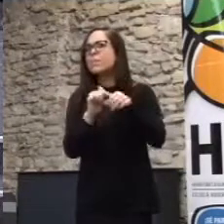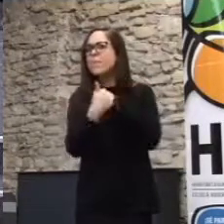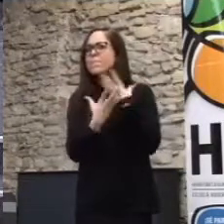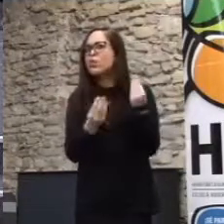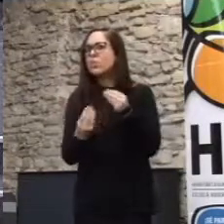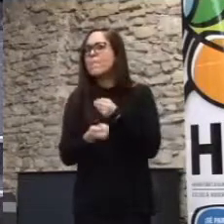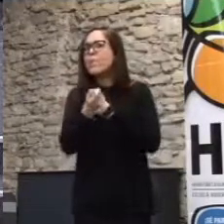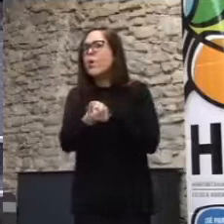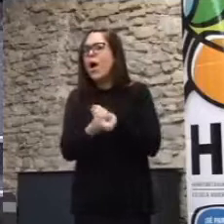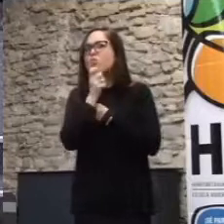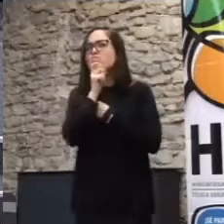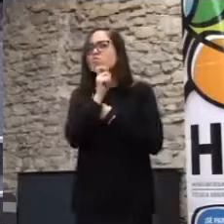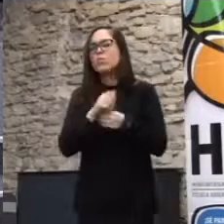tiempo